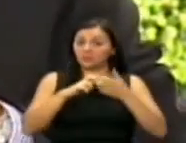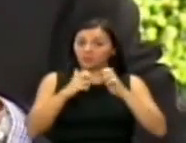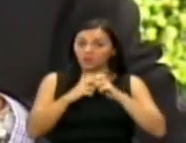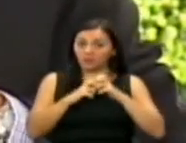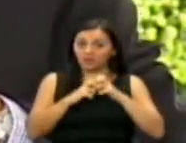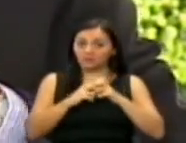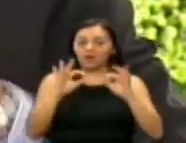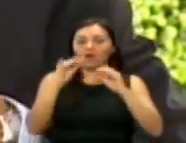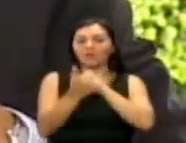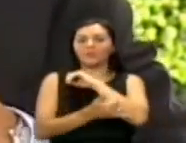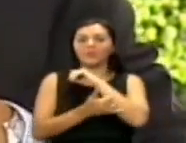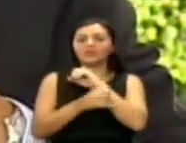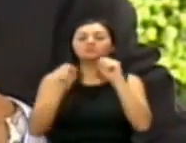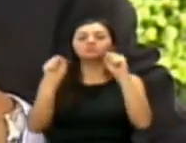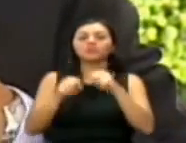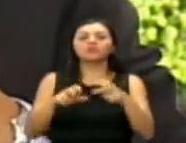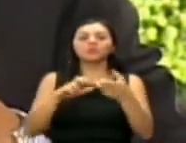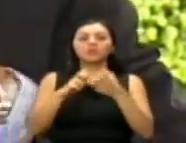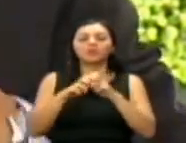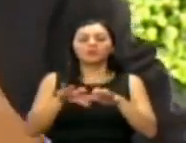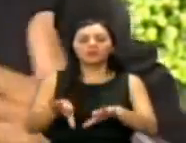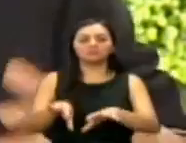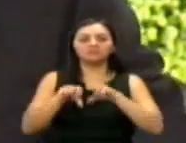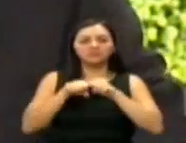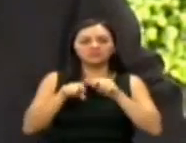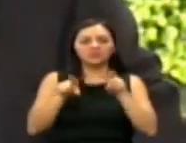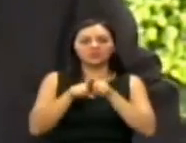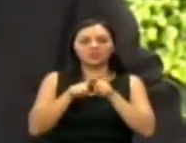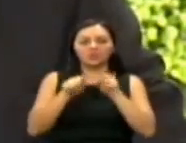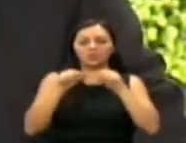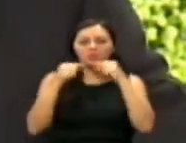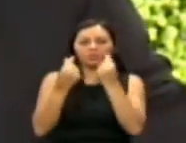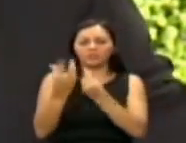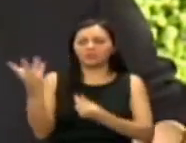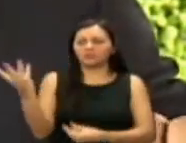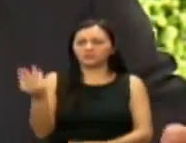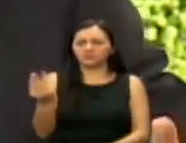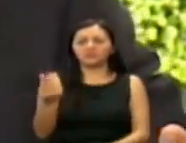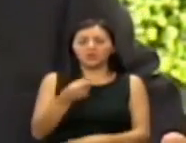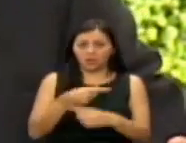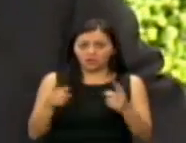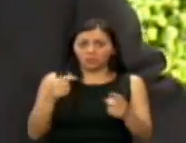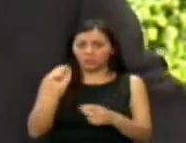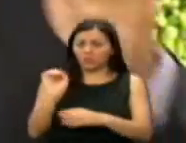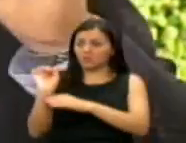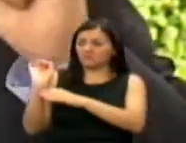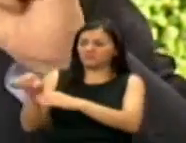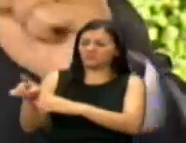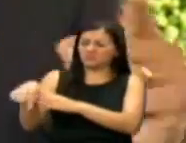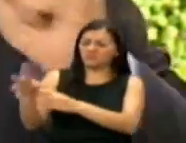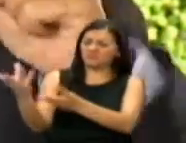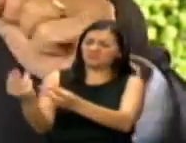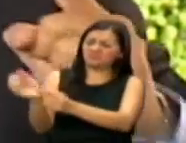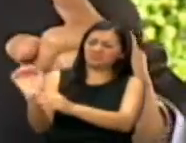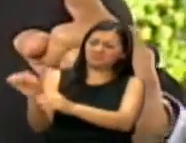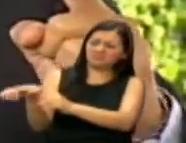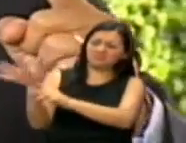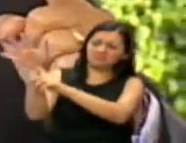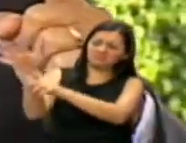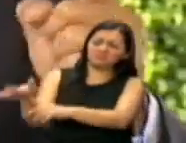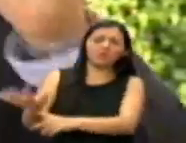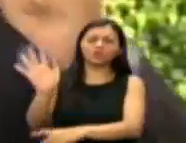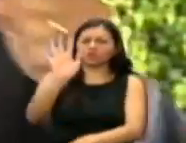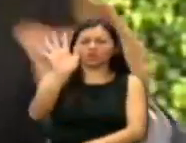país caiga como rehén de grupos absolutamente minoritarios. Nadie desprecia nada aquí, pero debemos rechazar todo con